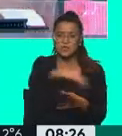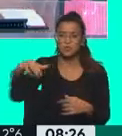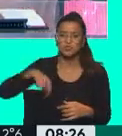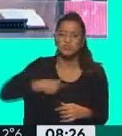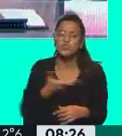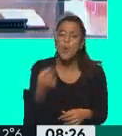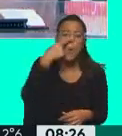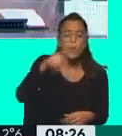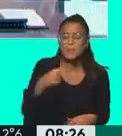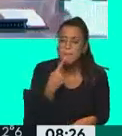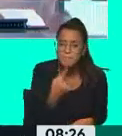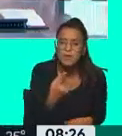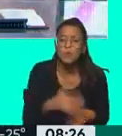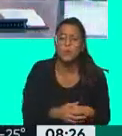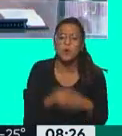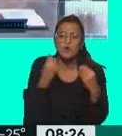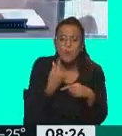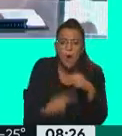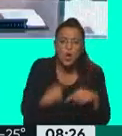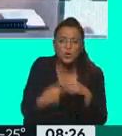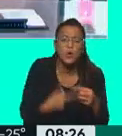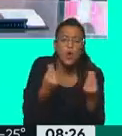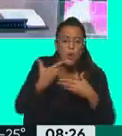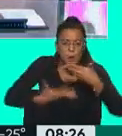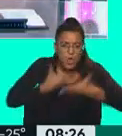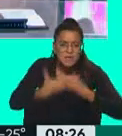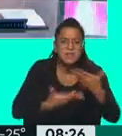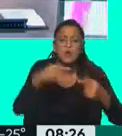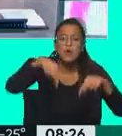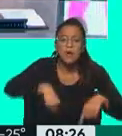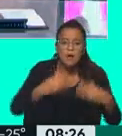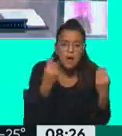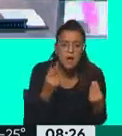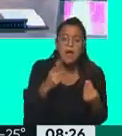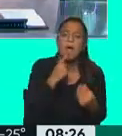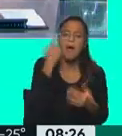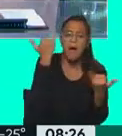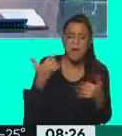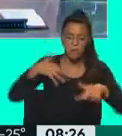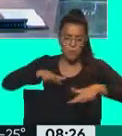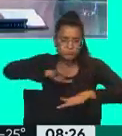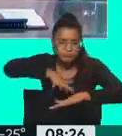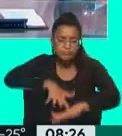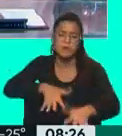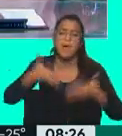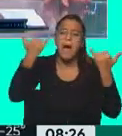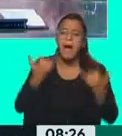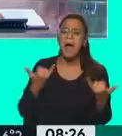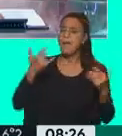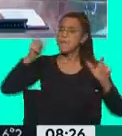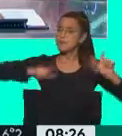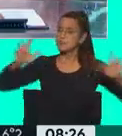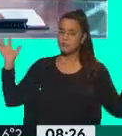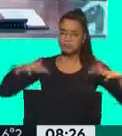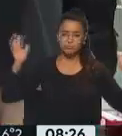última pregunta cómo continúa cómo se desarrollan estas obras allí hay movilizaciones en las calles está prevista una movilización masiva en